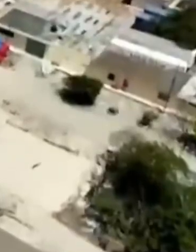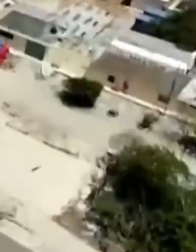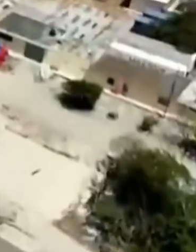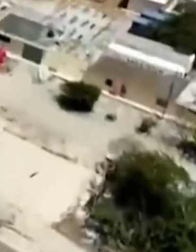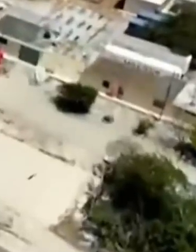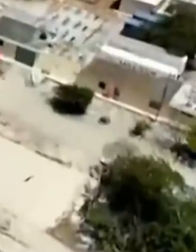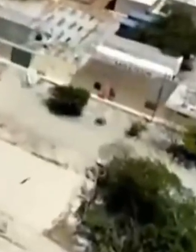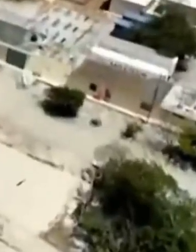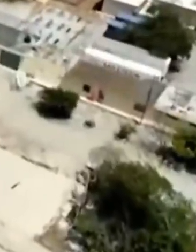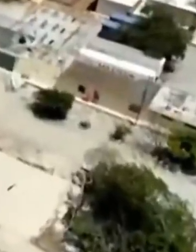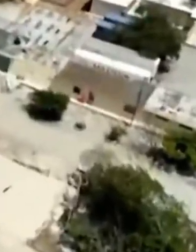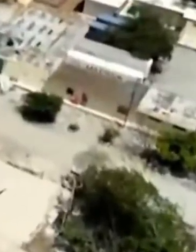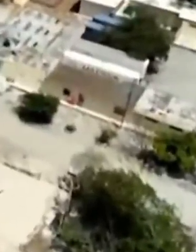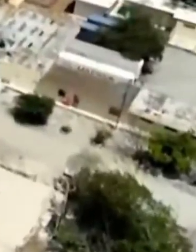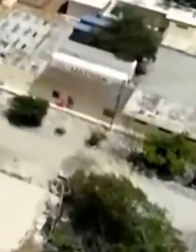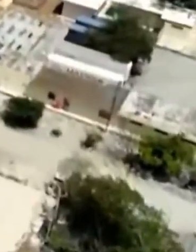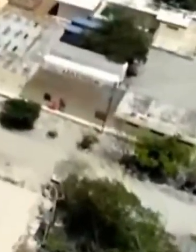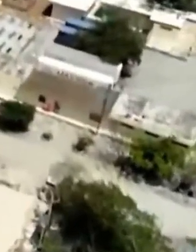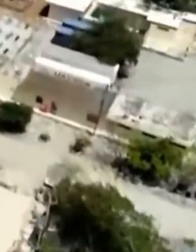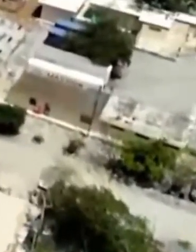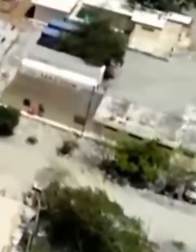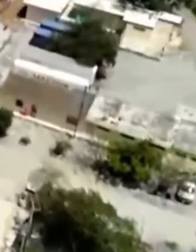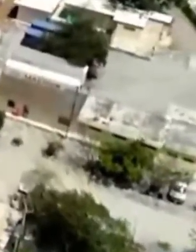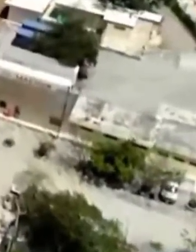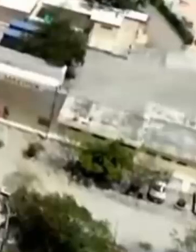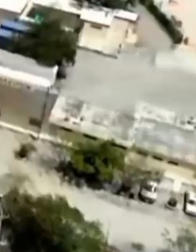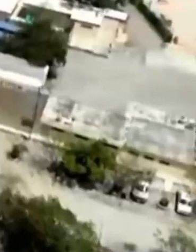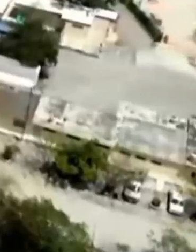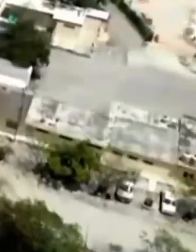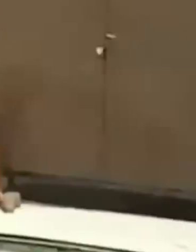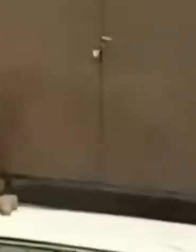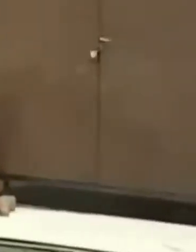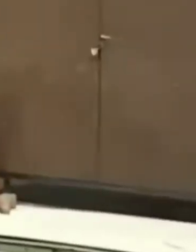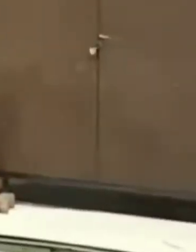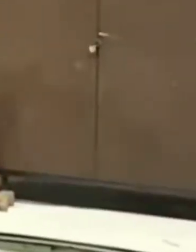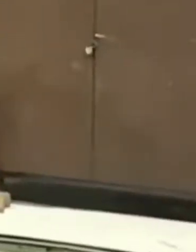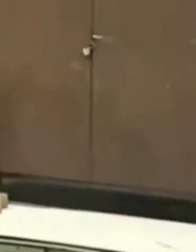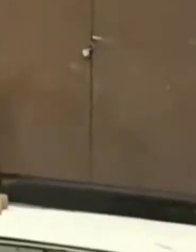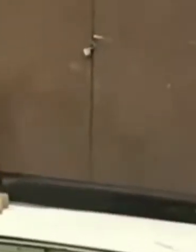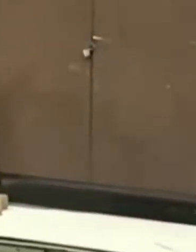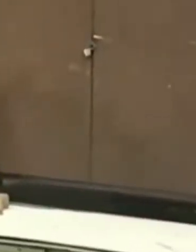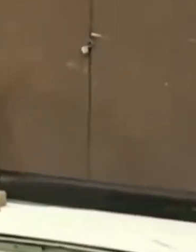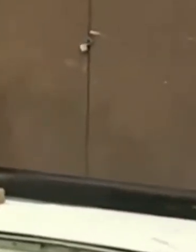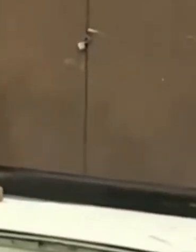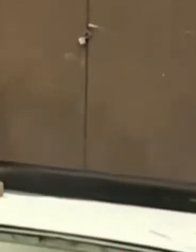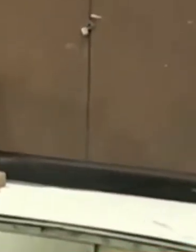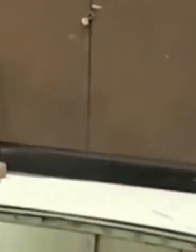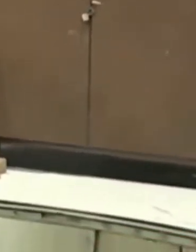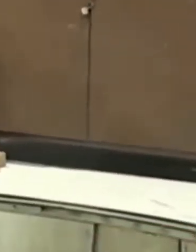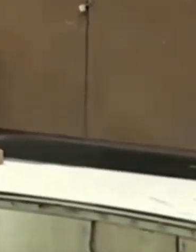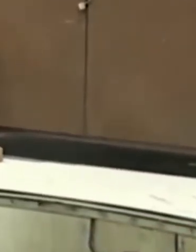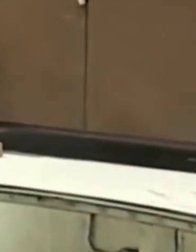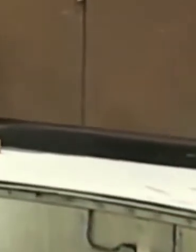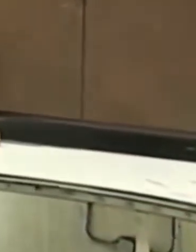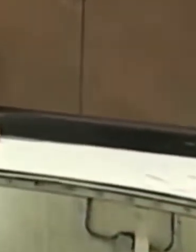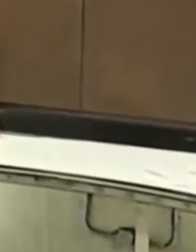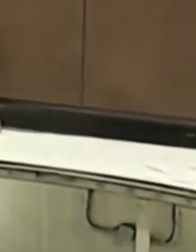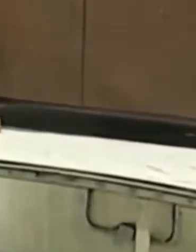Central Ñachicocom, finalizada y en operación. El Fuerte, finalizada y en operación.